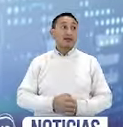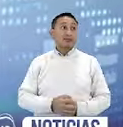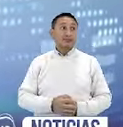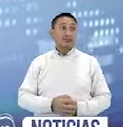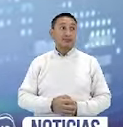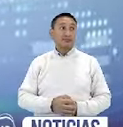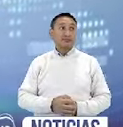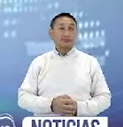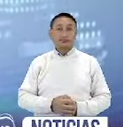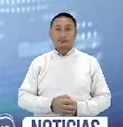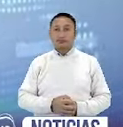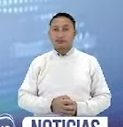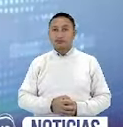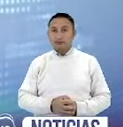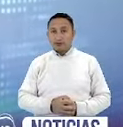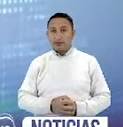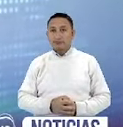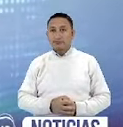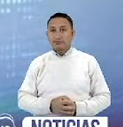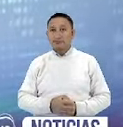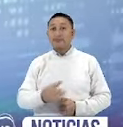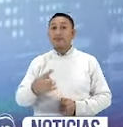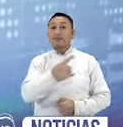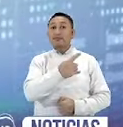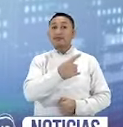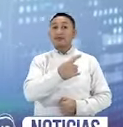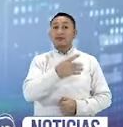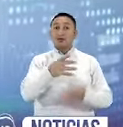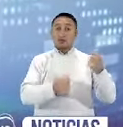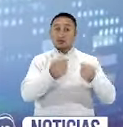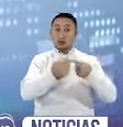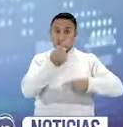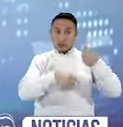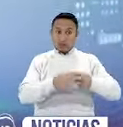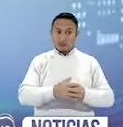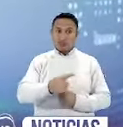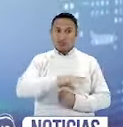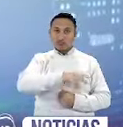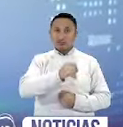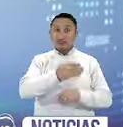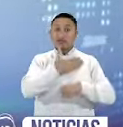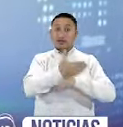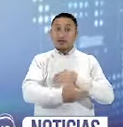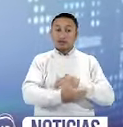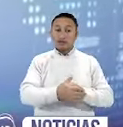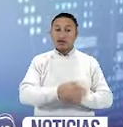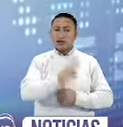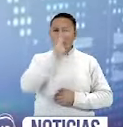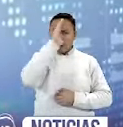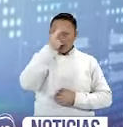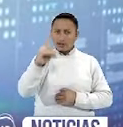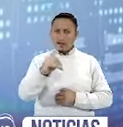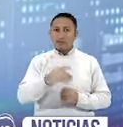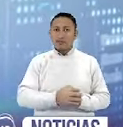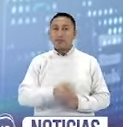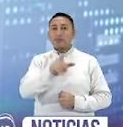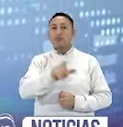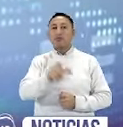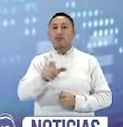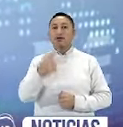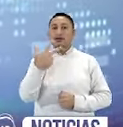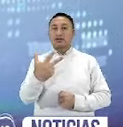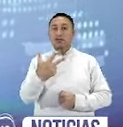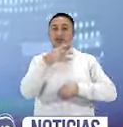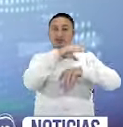antisociales asaltaron al conductor de un camión distribuidor de leche. Horas después, la policía detuvo a tres de